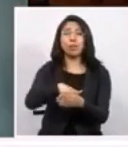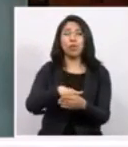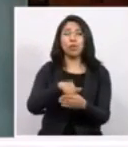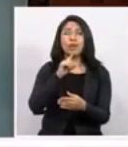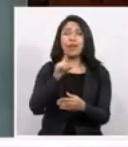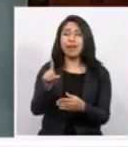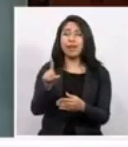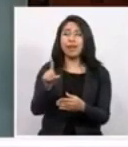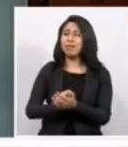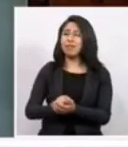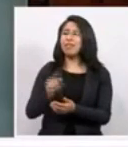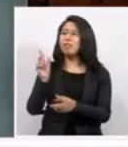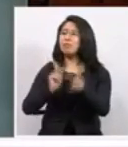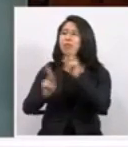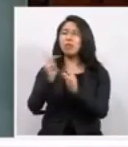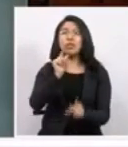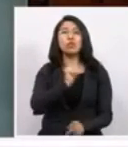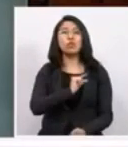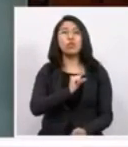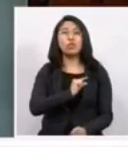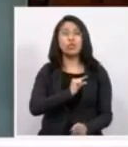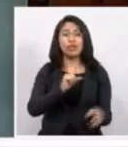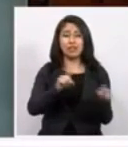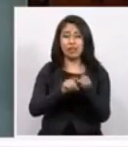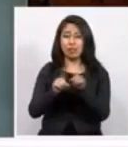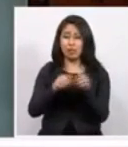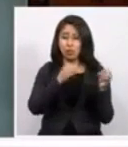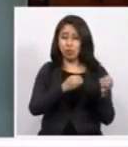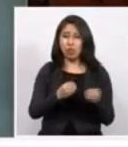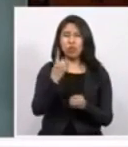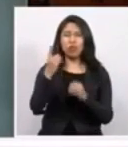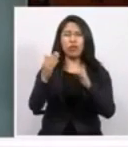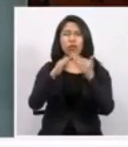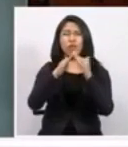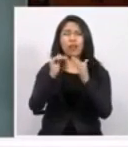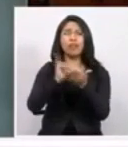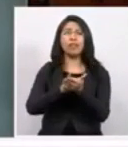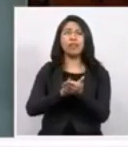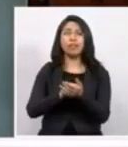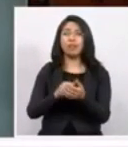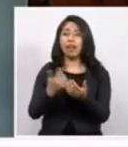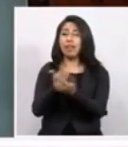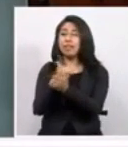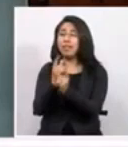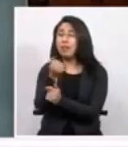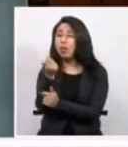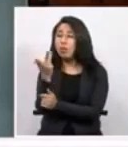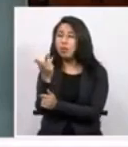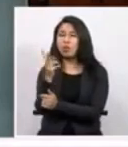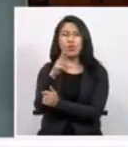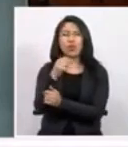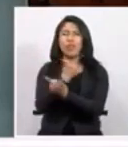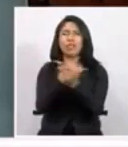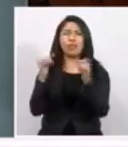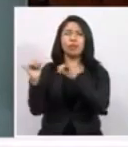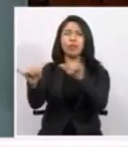es producto de la conciencia y la organización de un pueblo que no quiere libertad para unos cuantos, sino para